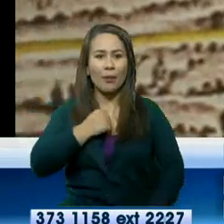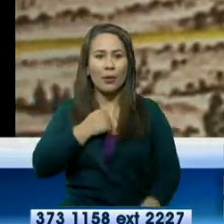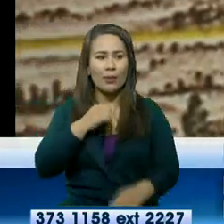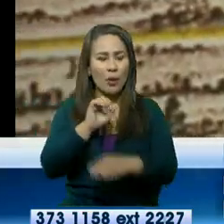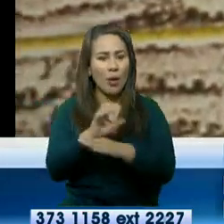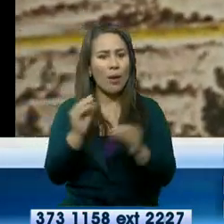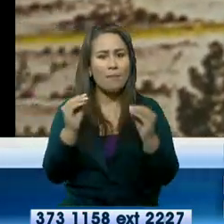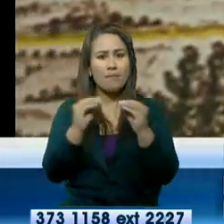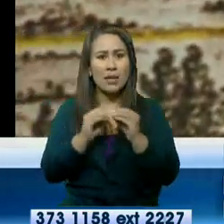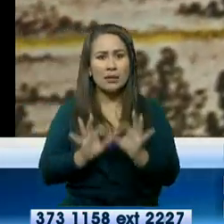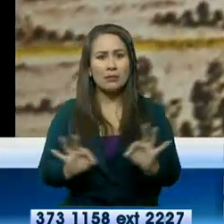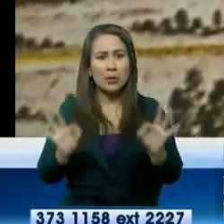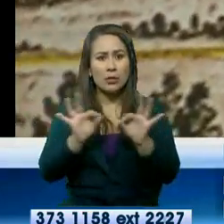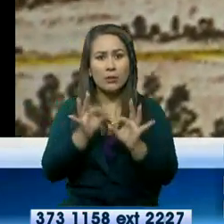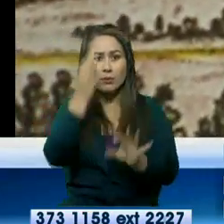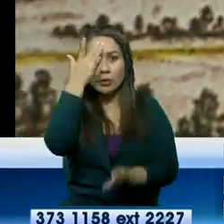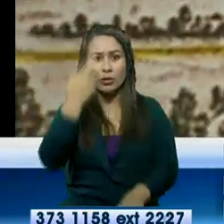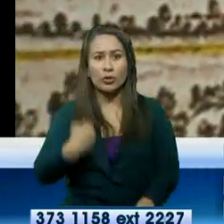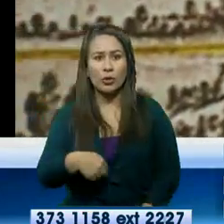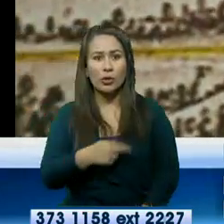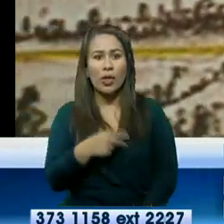aún si tenemos antecedentes